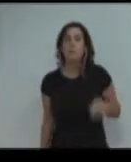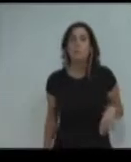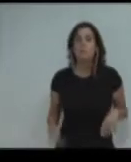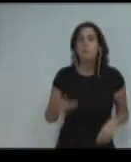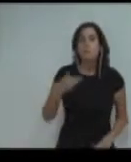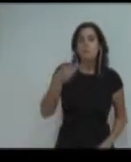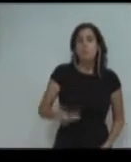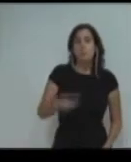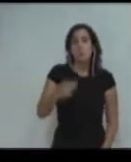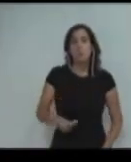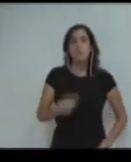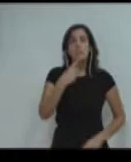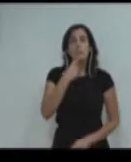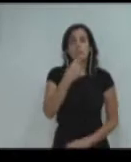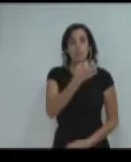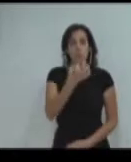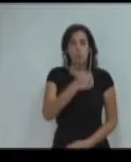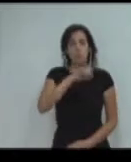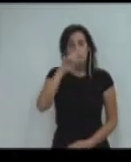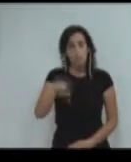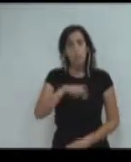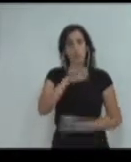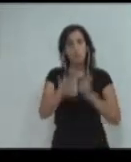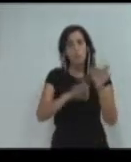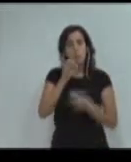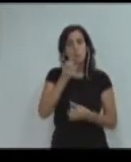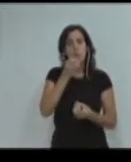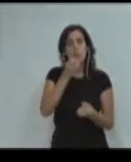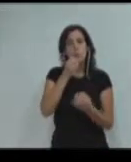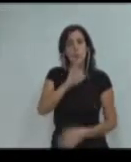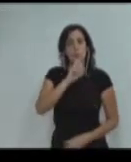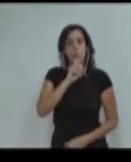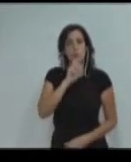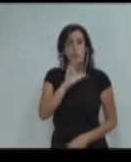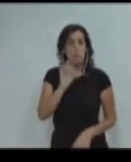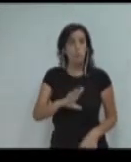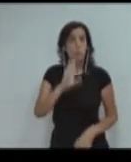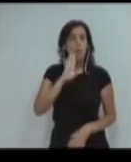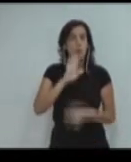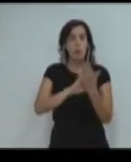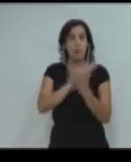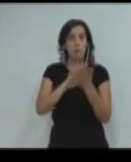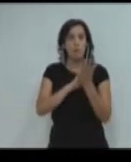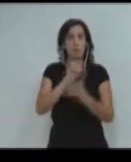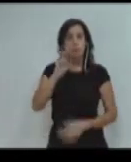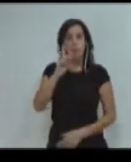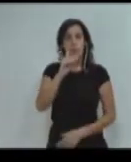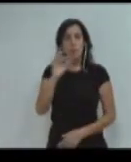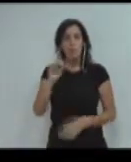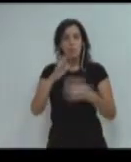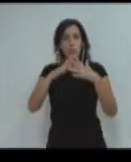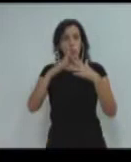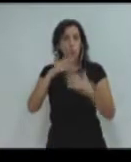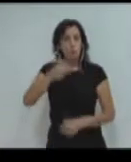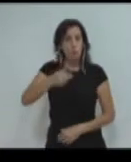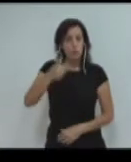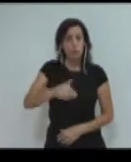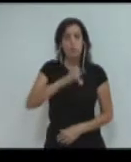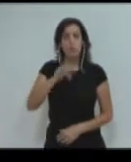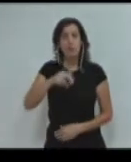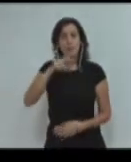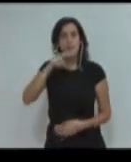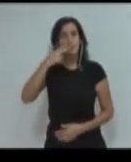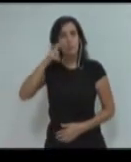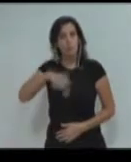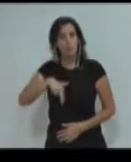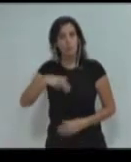organizando esa información, al igual que antes estábamos hablando de lo importante que es la estructura en los PDFs y del reconocimiento que hacen los